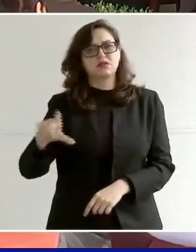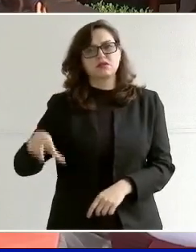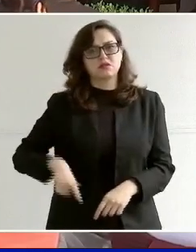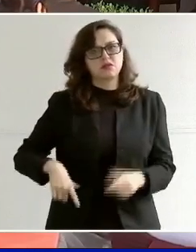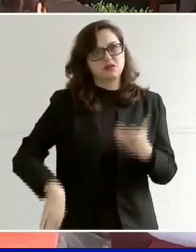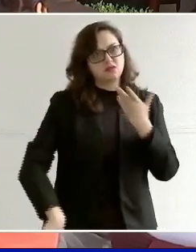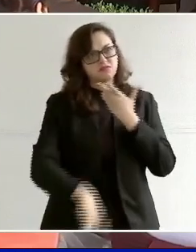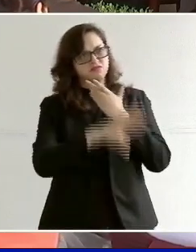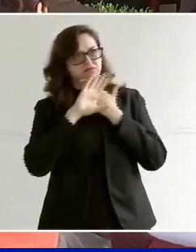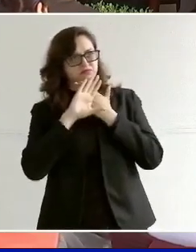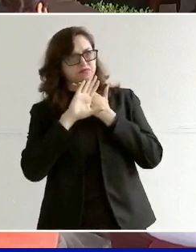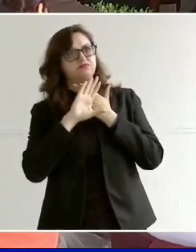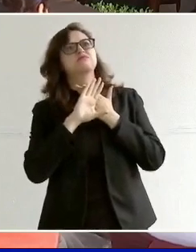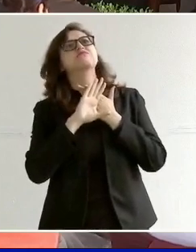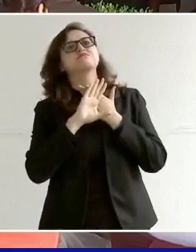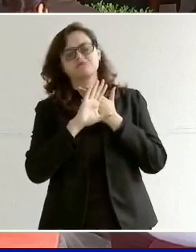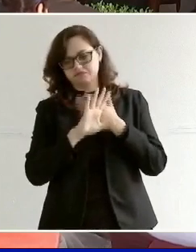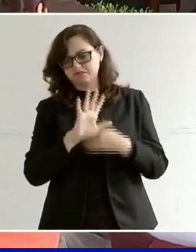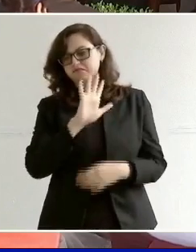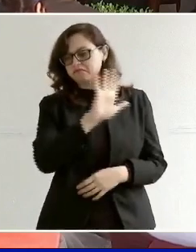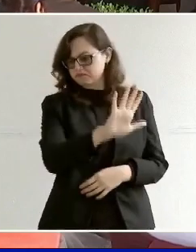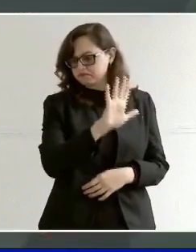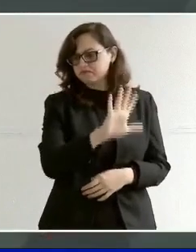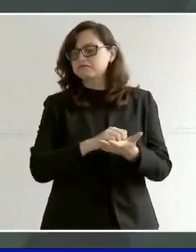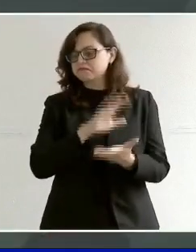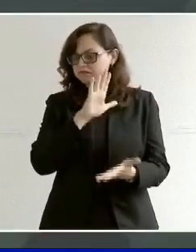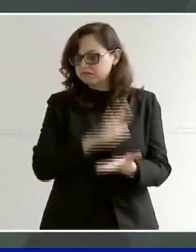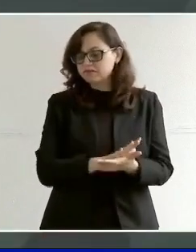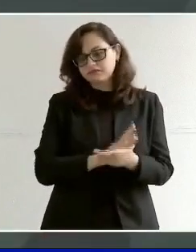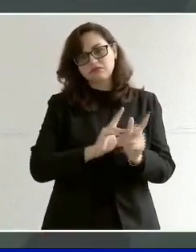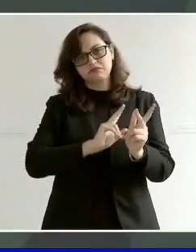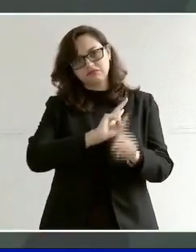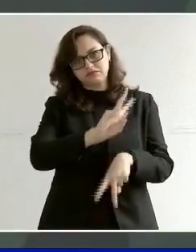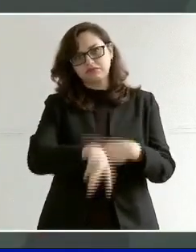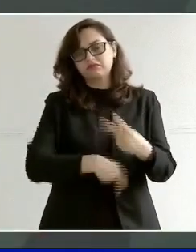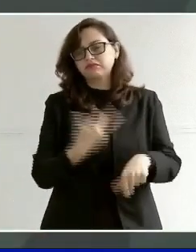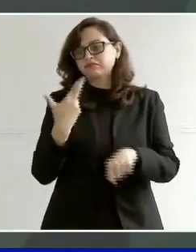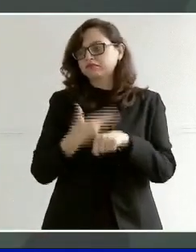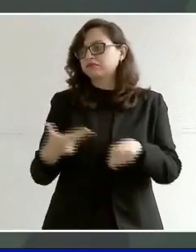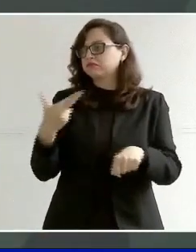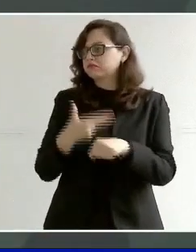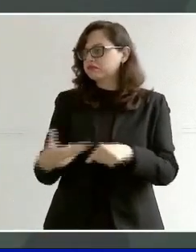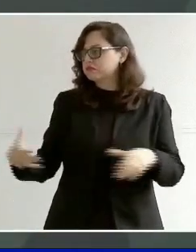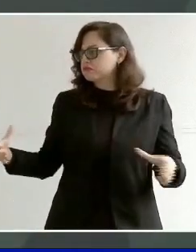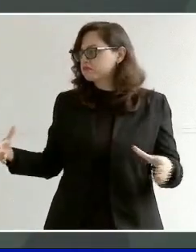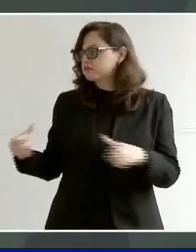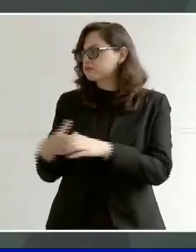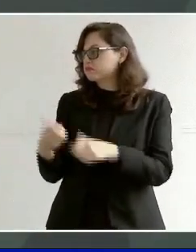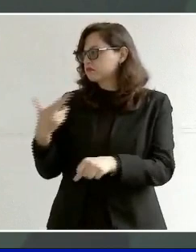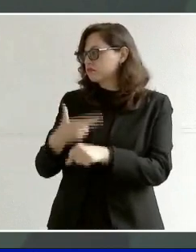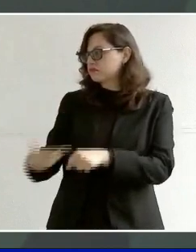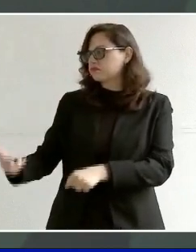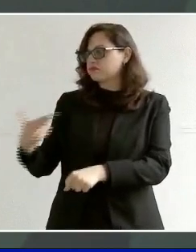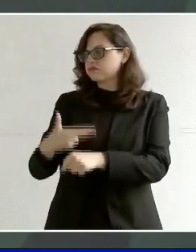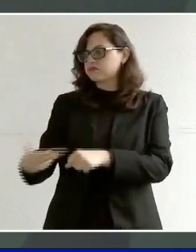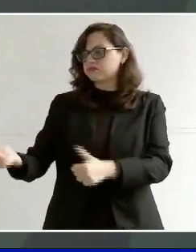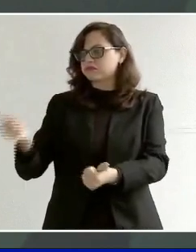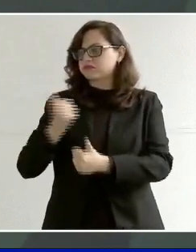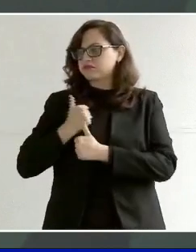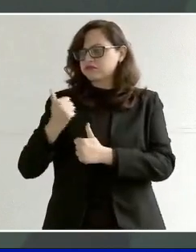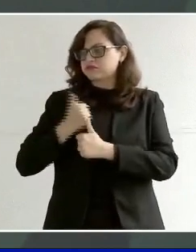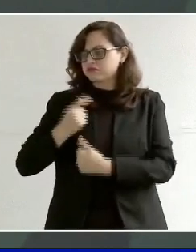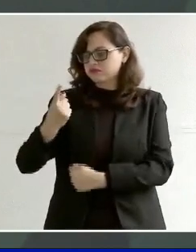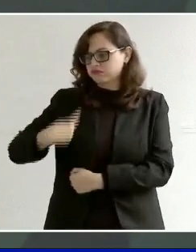pueblo, a ir a las montañas y a pedir justicia y a organizar al pueblo para pedir